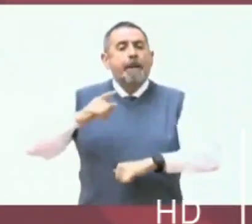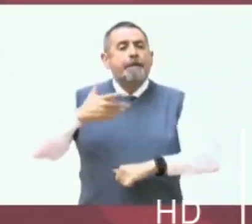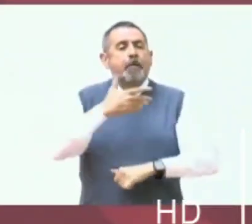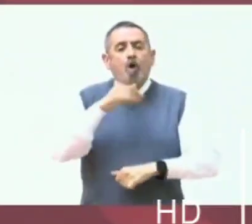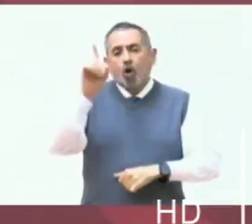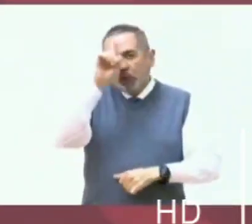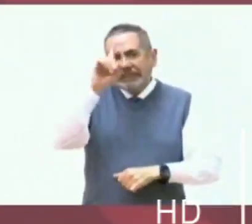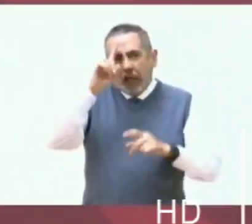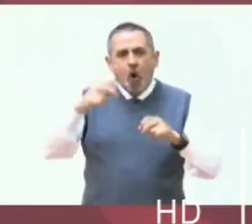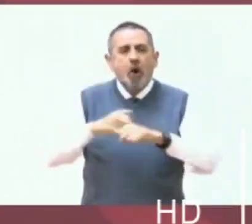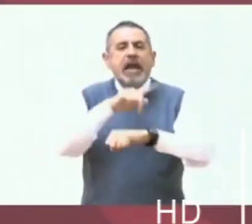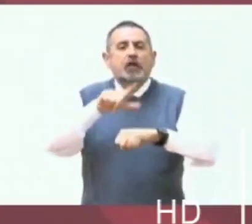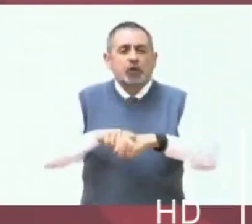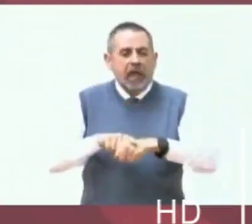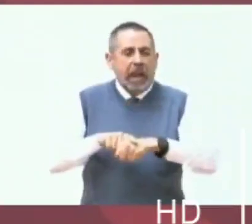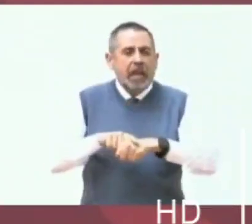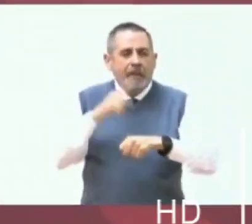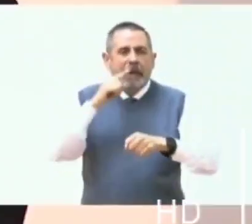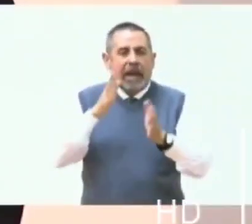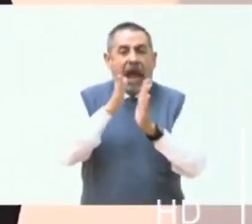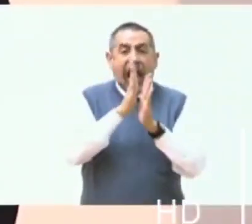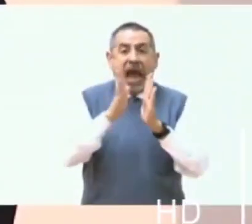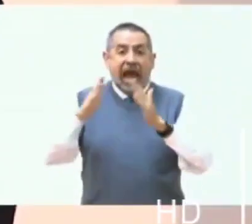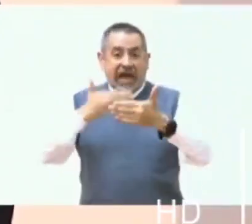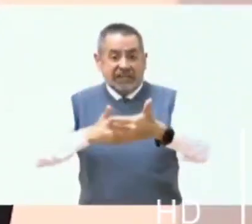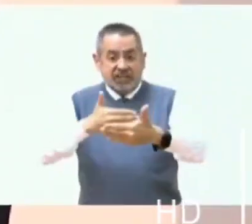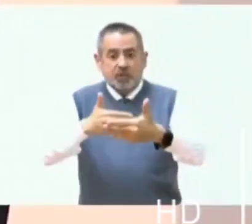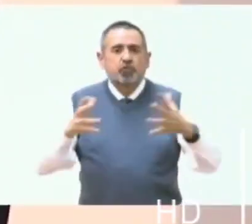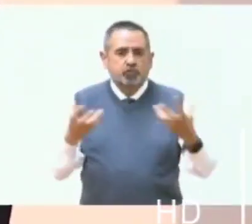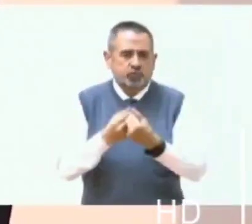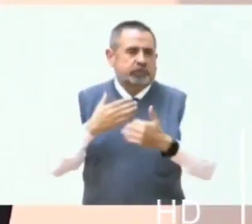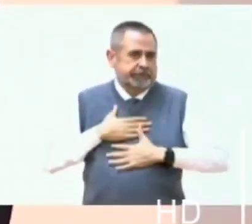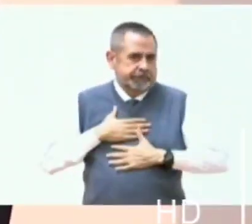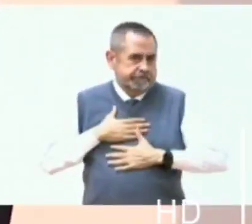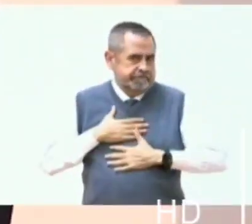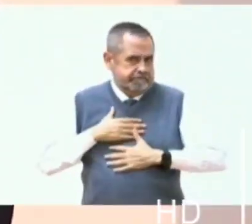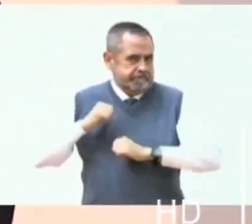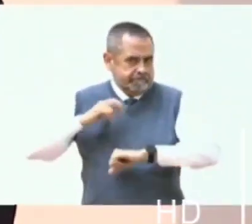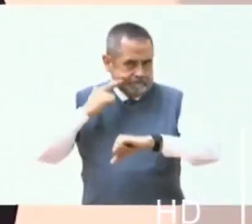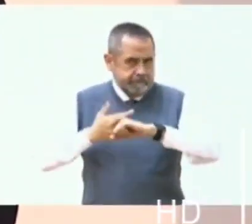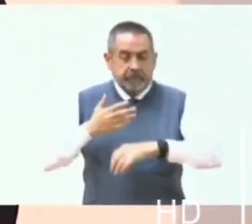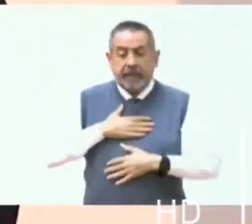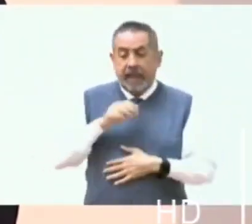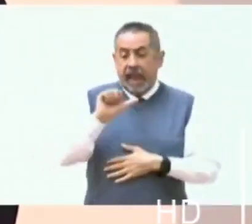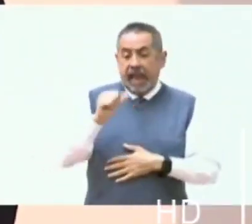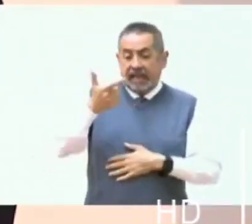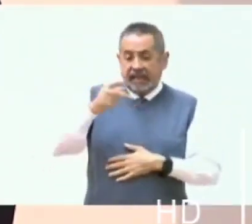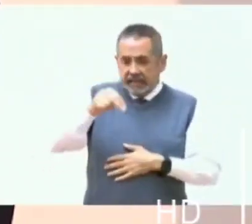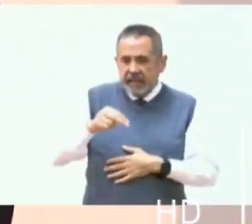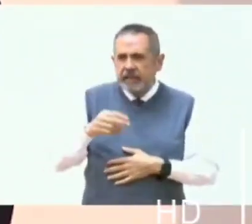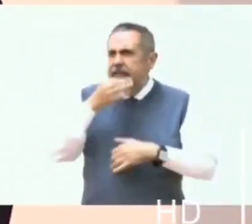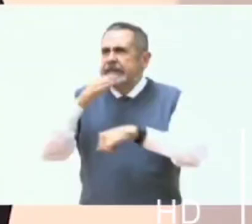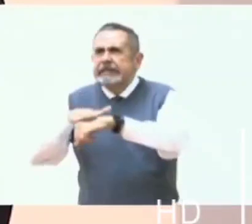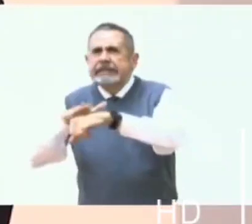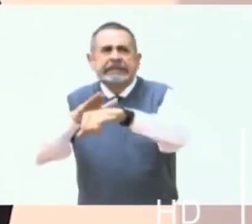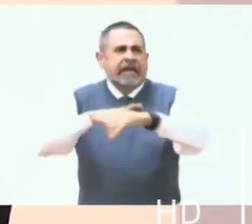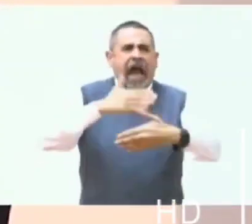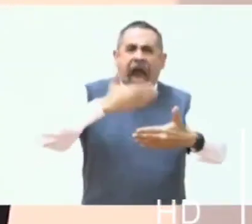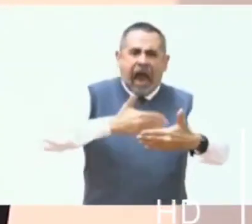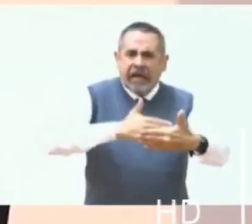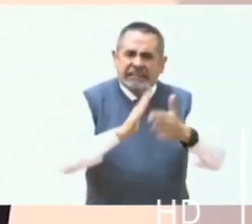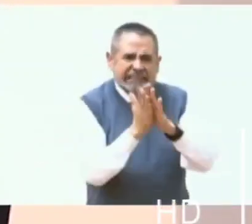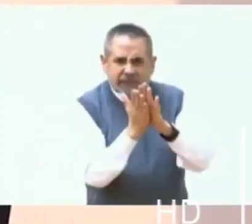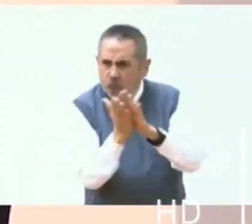órgano rector de la archivística de este país. El AGN acompaña y promueve el desarrollo archivístico nacional,